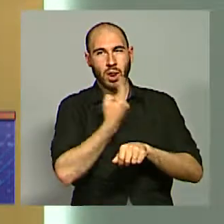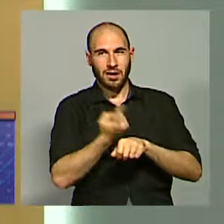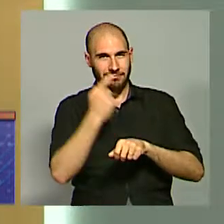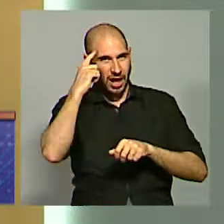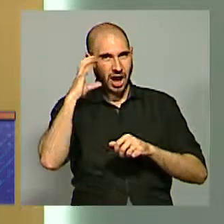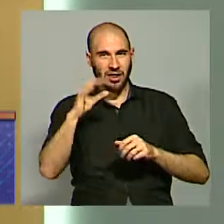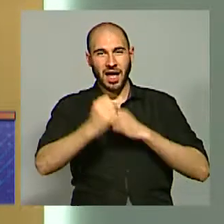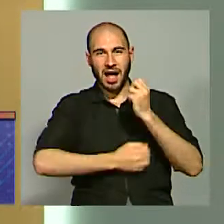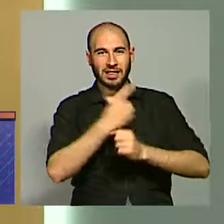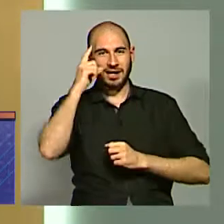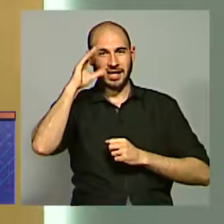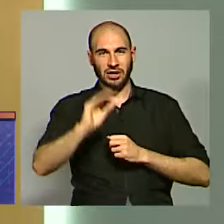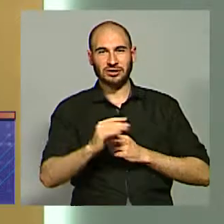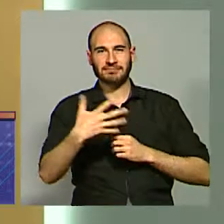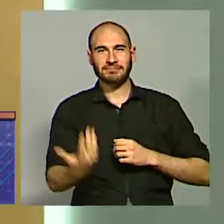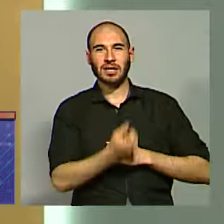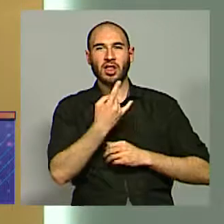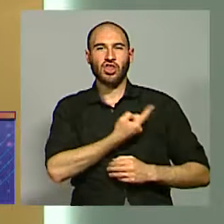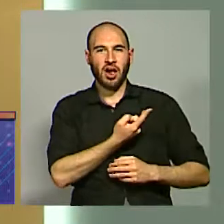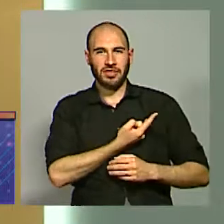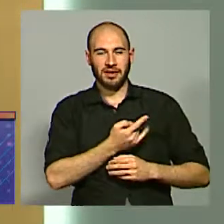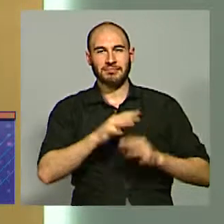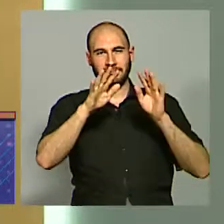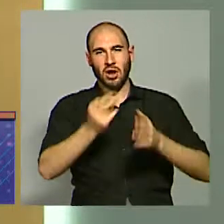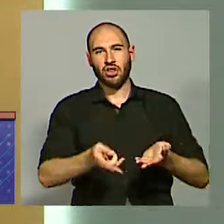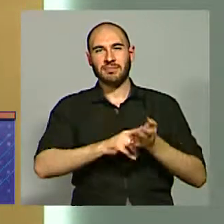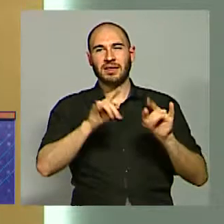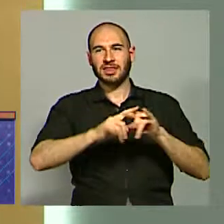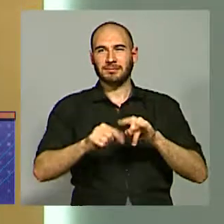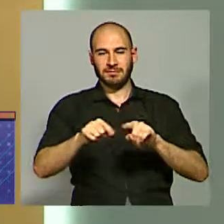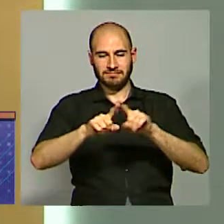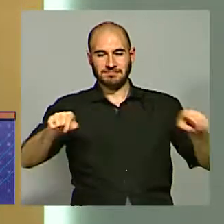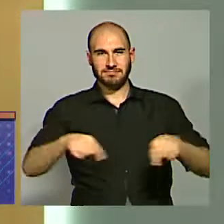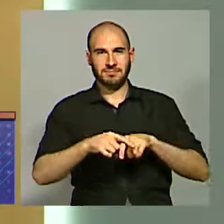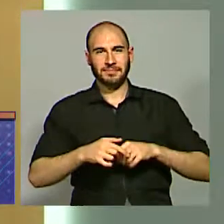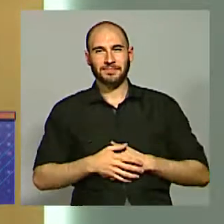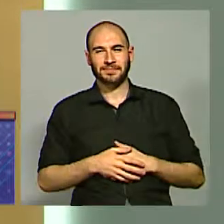recordamos que estamos hasta las 22, los podés encontrar y repasar nuevamente en